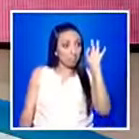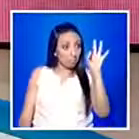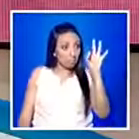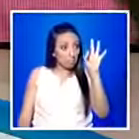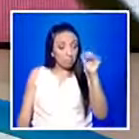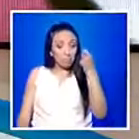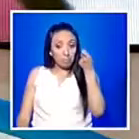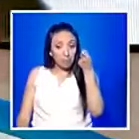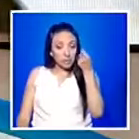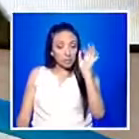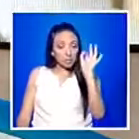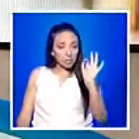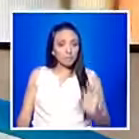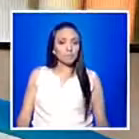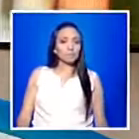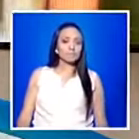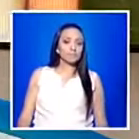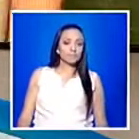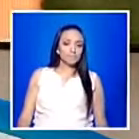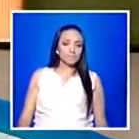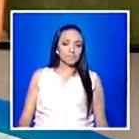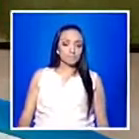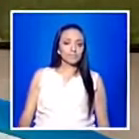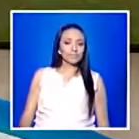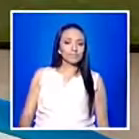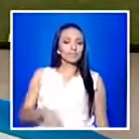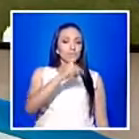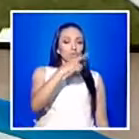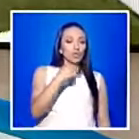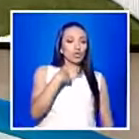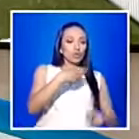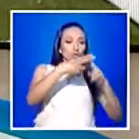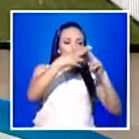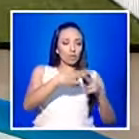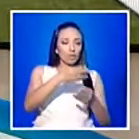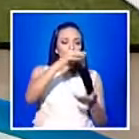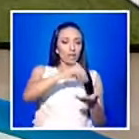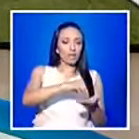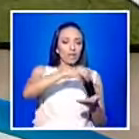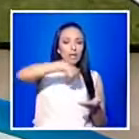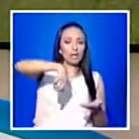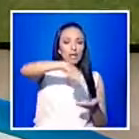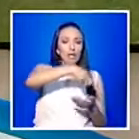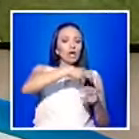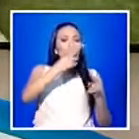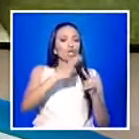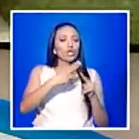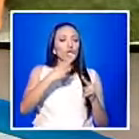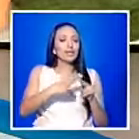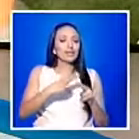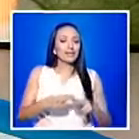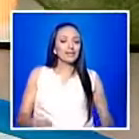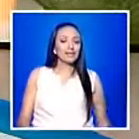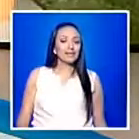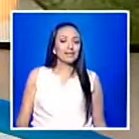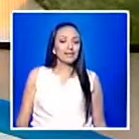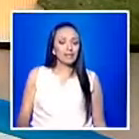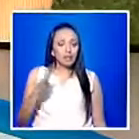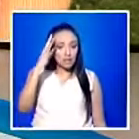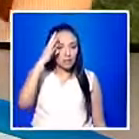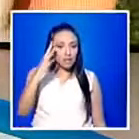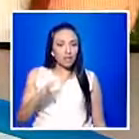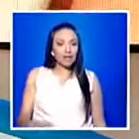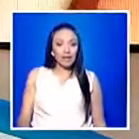bien cargaditos. Yo le tengo un nuevo nombre para un plato, ¿qué le parece? Y lo bautizamos aquí en Televistazo en la Comunidad. ¿Qué le parece si se inventa el